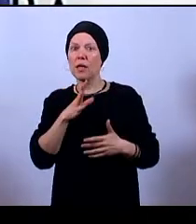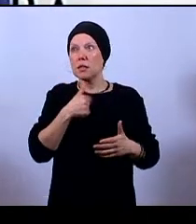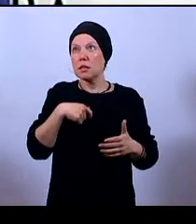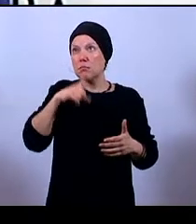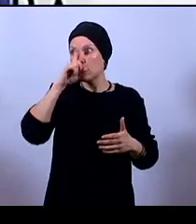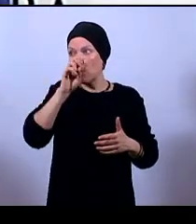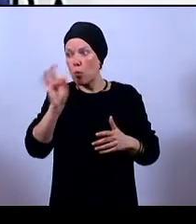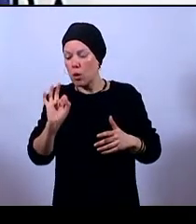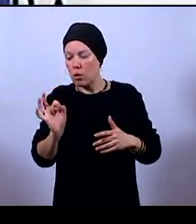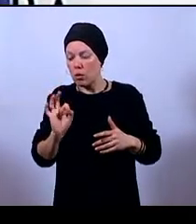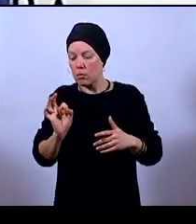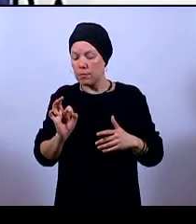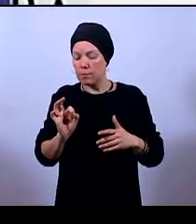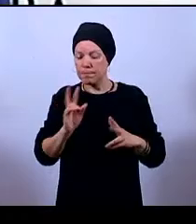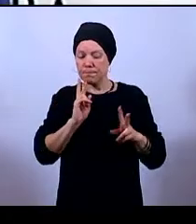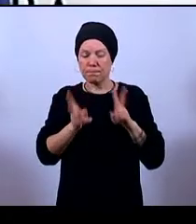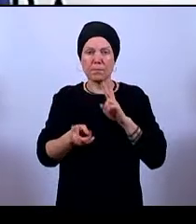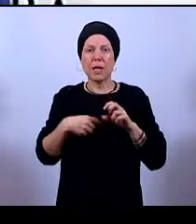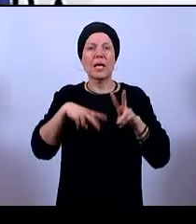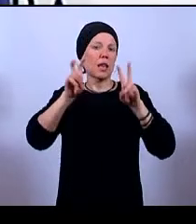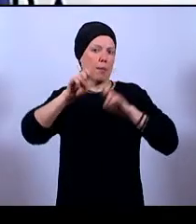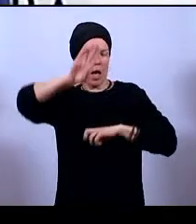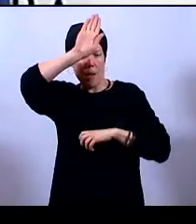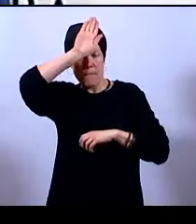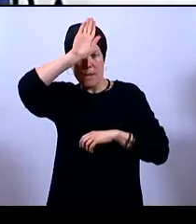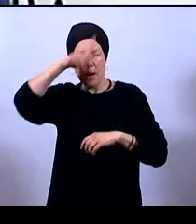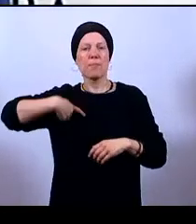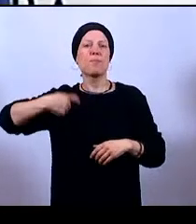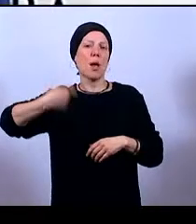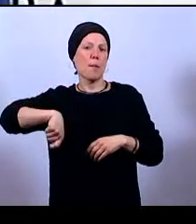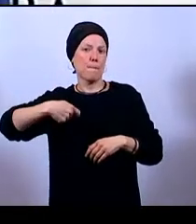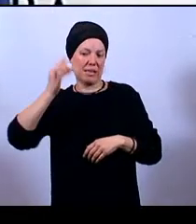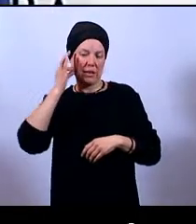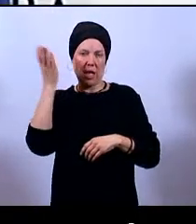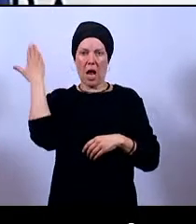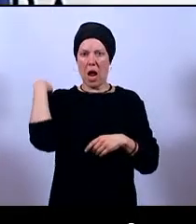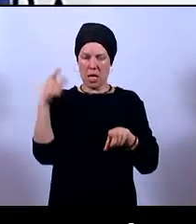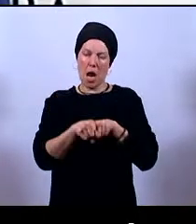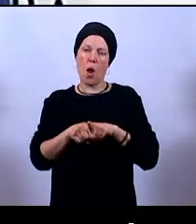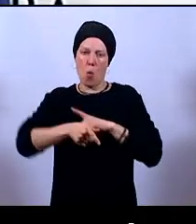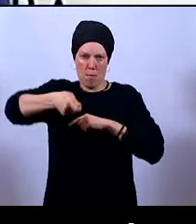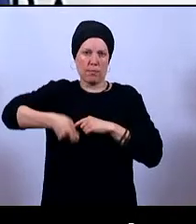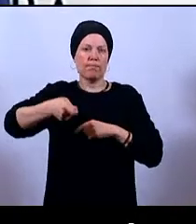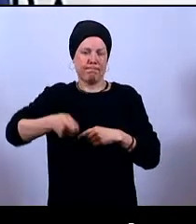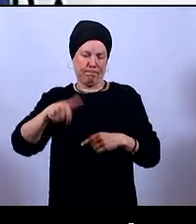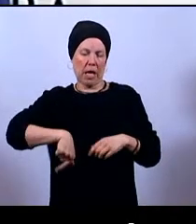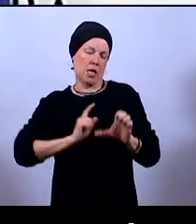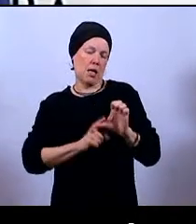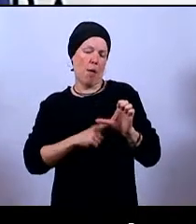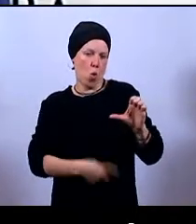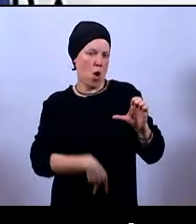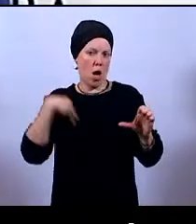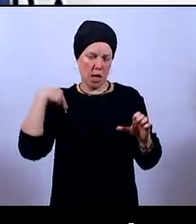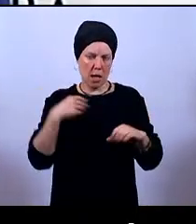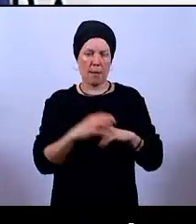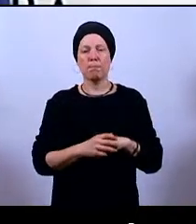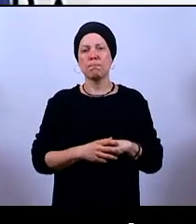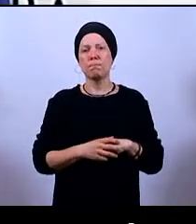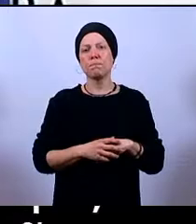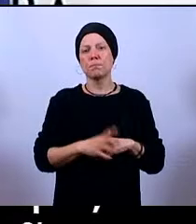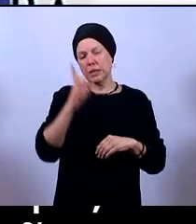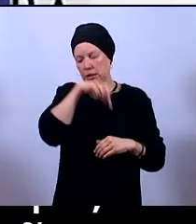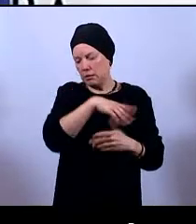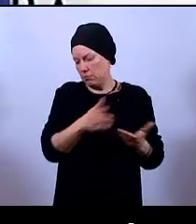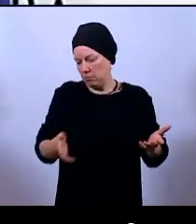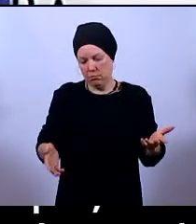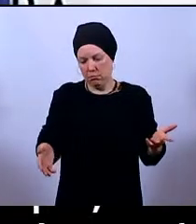le pregunto alguna. Sobre el Papa, la presidenta mostró ayer las condolencias y el duelo de Extremadura al respecto. Como saben,